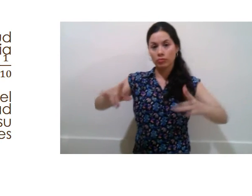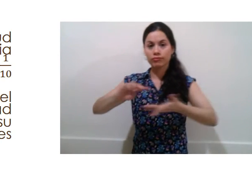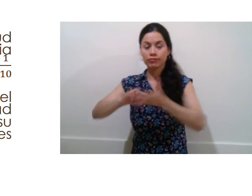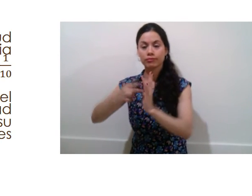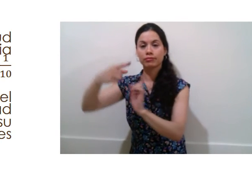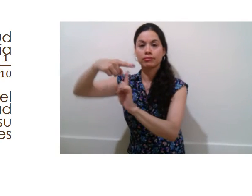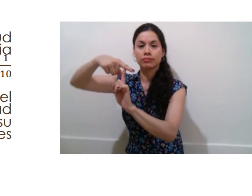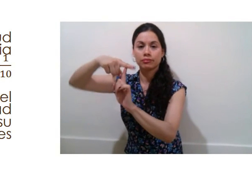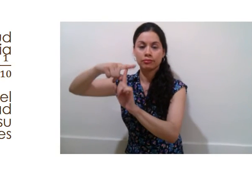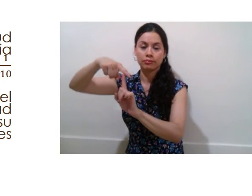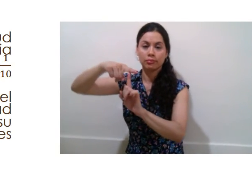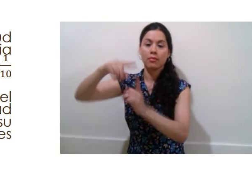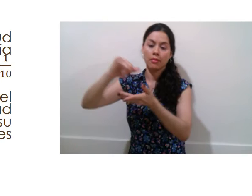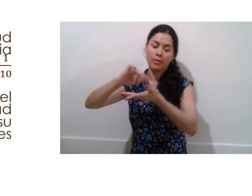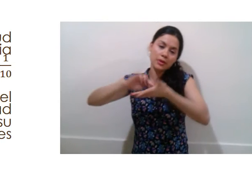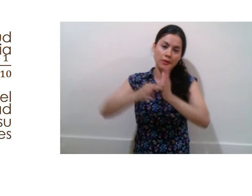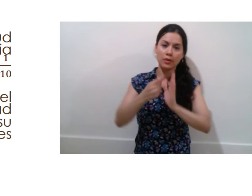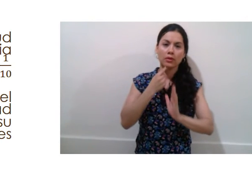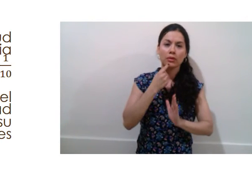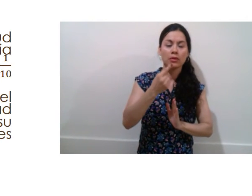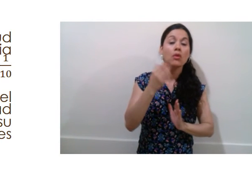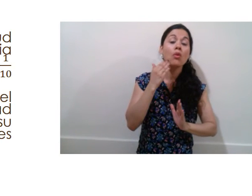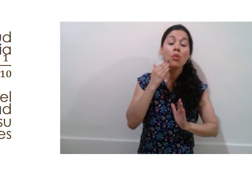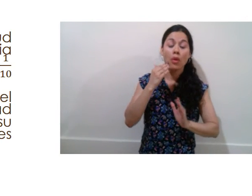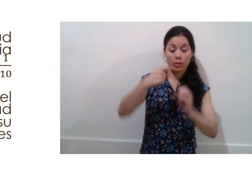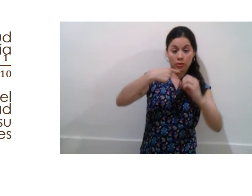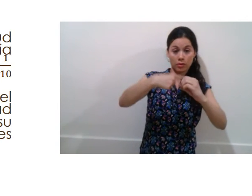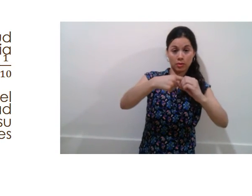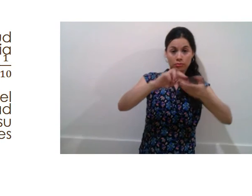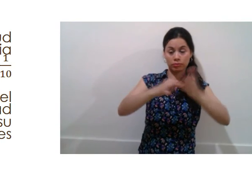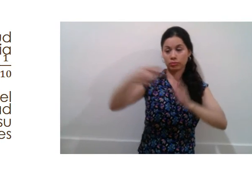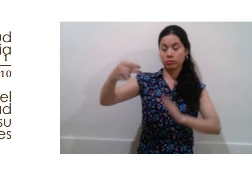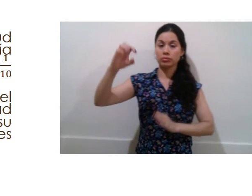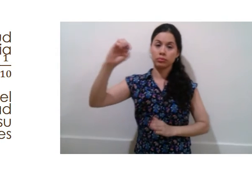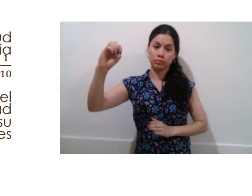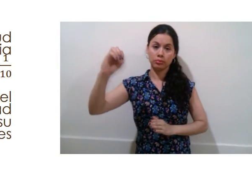equilibrio, es decir, cuando teta es igual a 0.